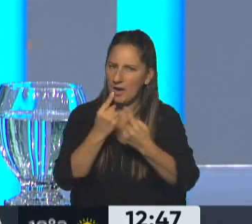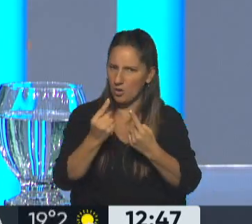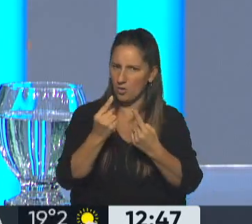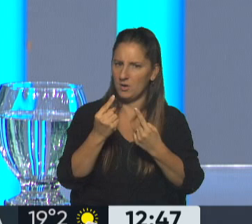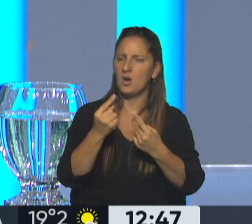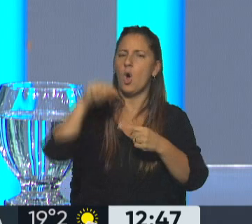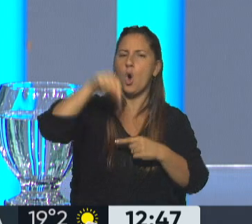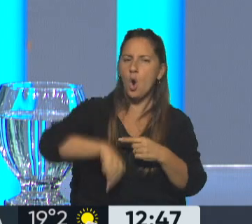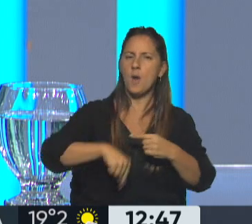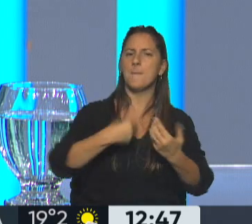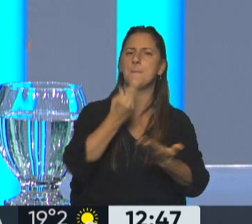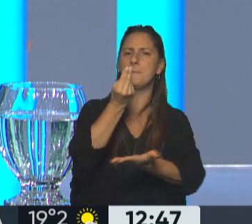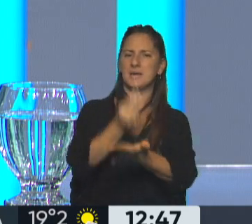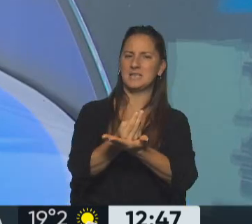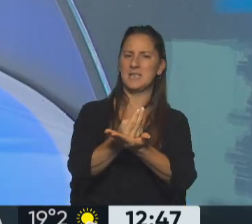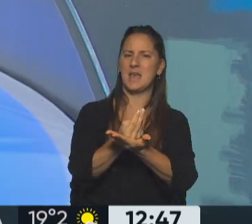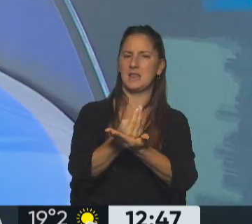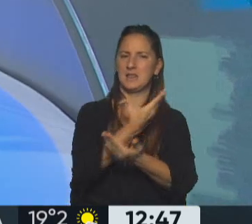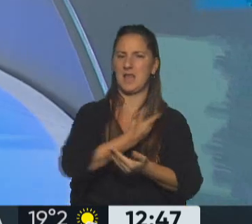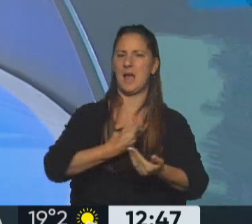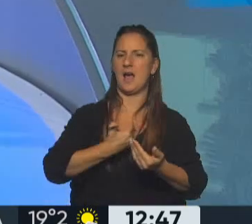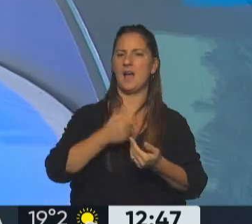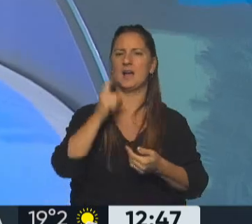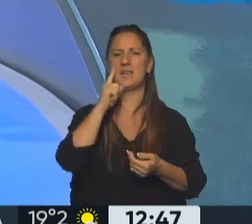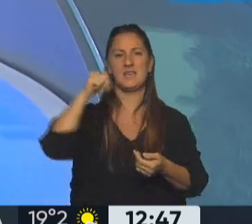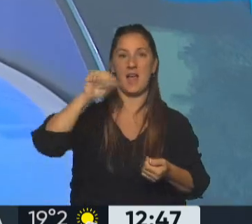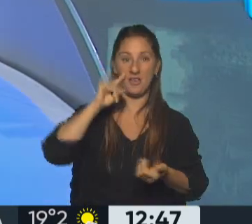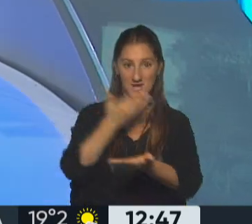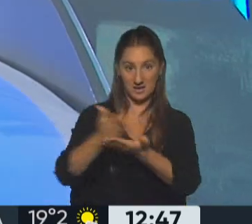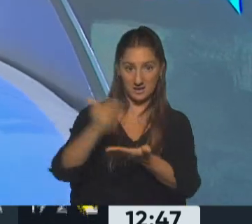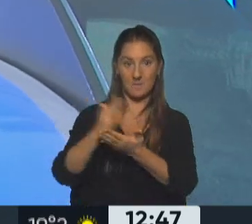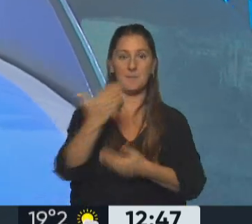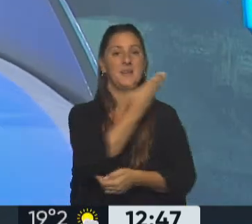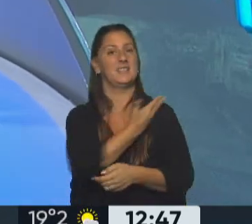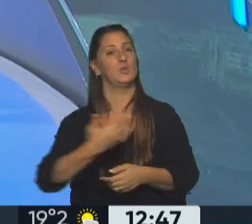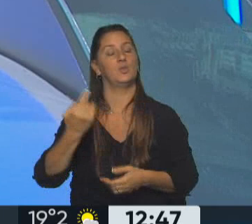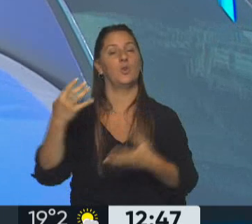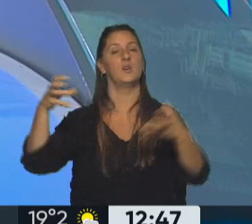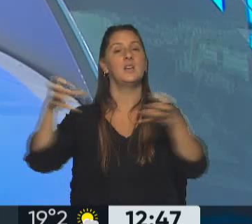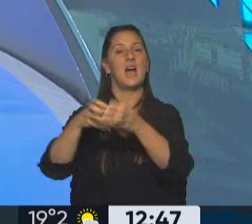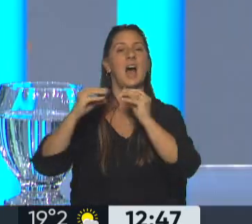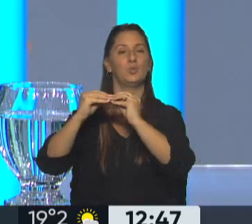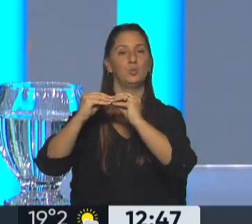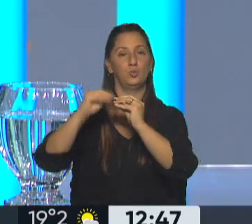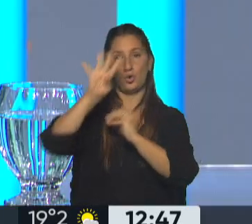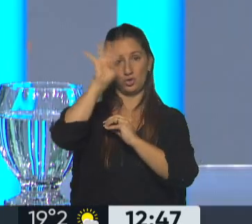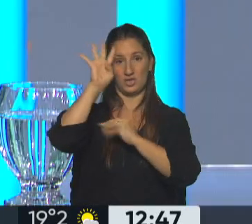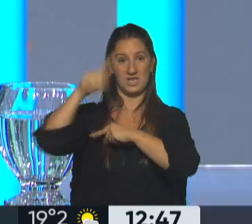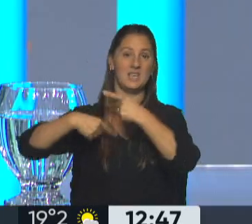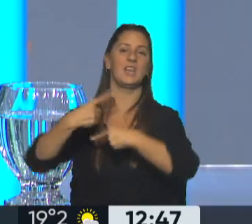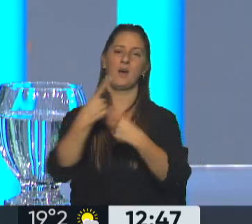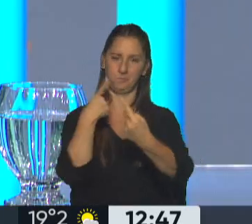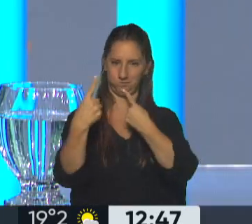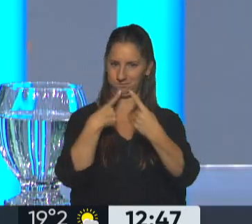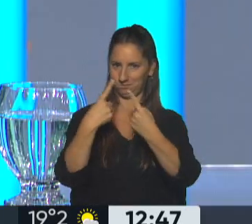del Estado, la presidenta o la interventora del INADI con el presidente del Instituto Nacional de Asuntos Indígenas respondía